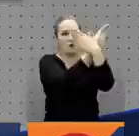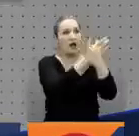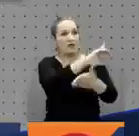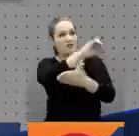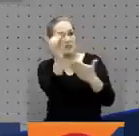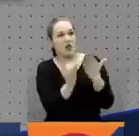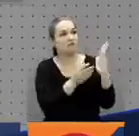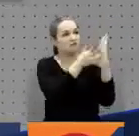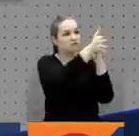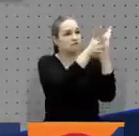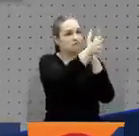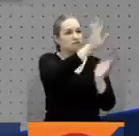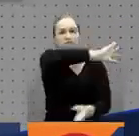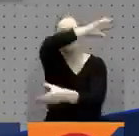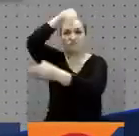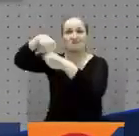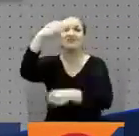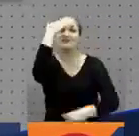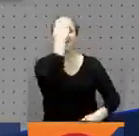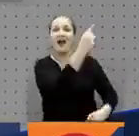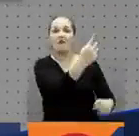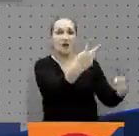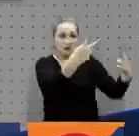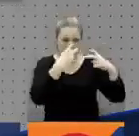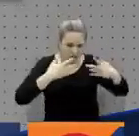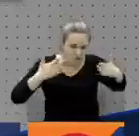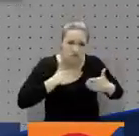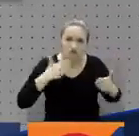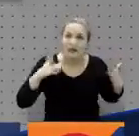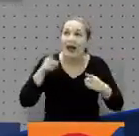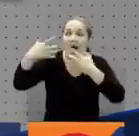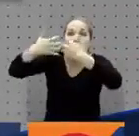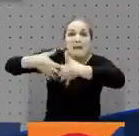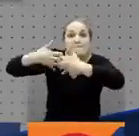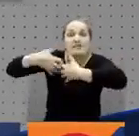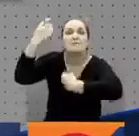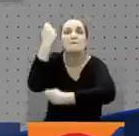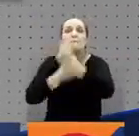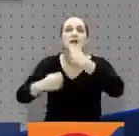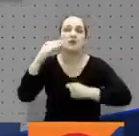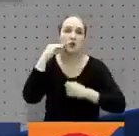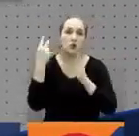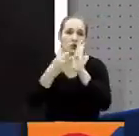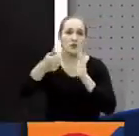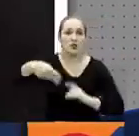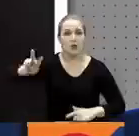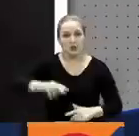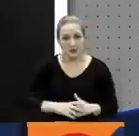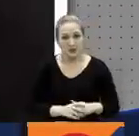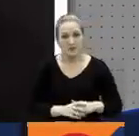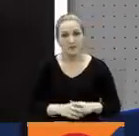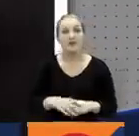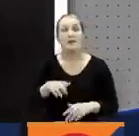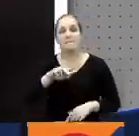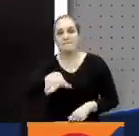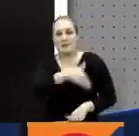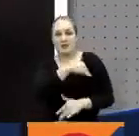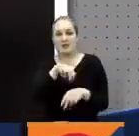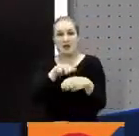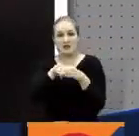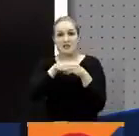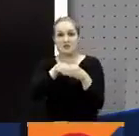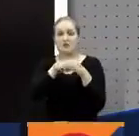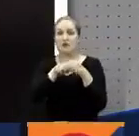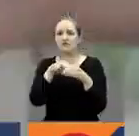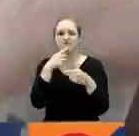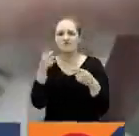conforme a la ley asimismo es importante dejar claro que dicha compañía fue vendida en el año 2012 por su parte la ministra de transporte aseguró que ésta